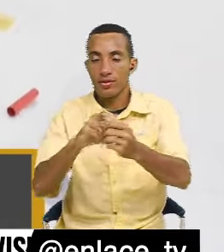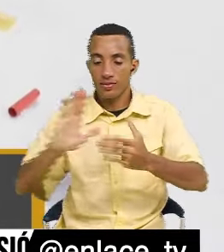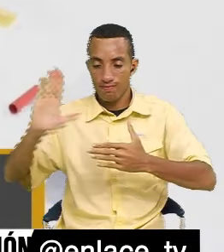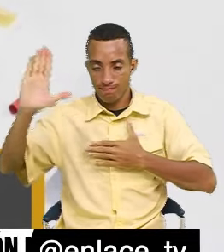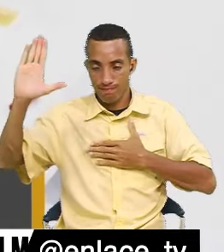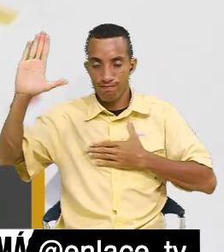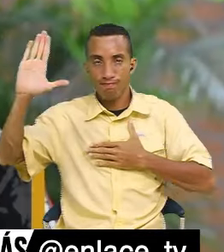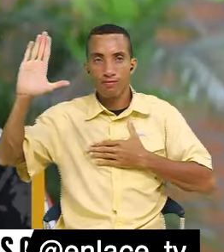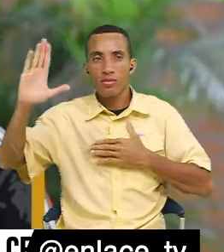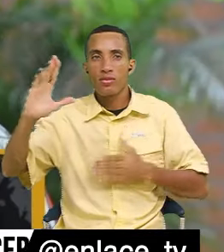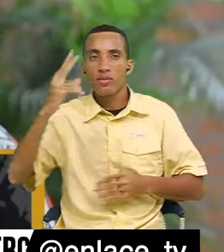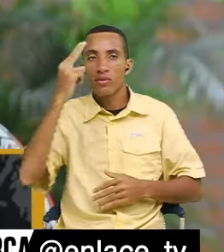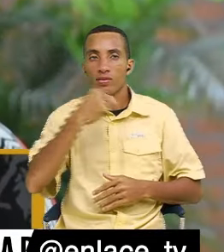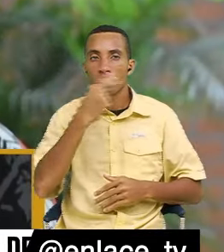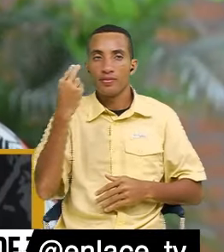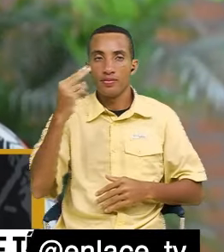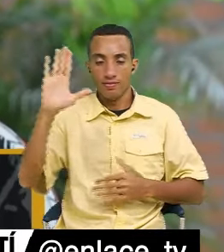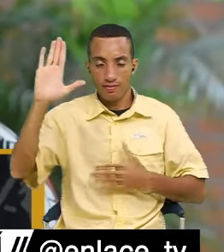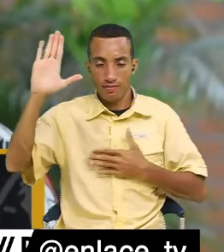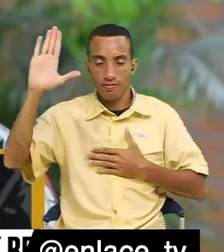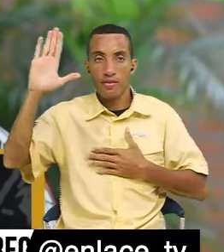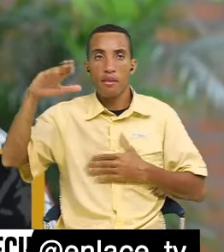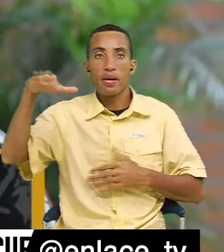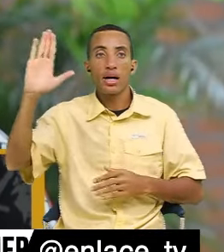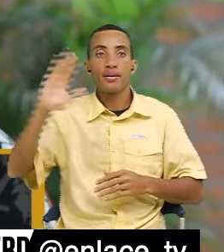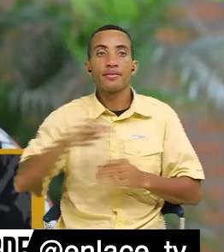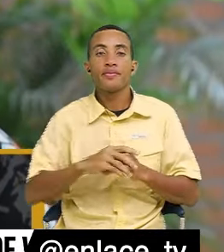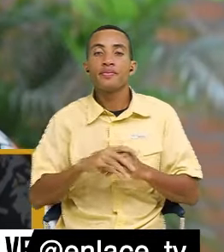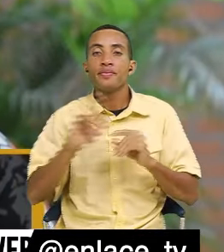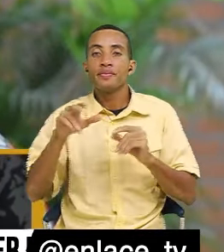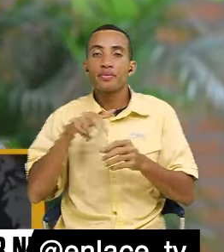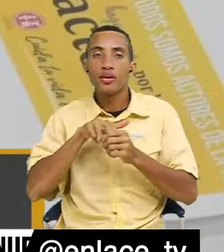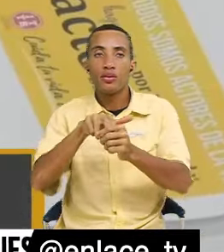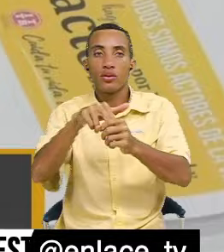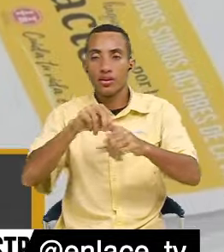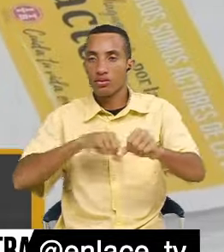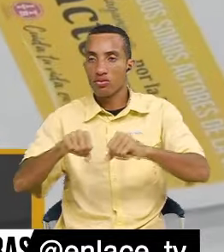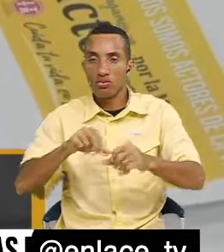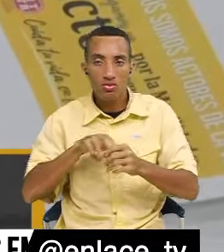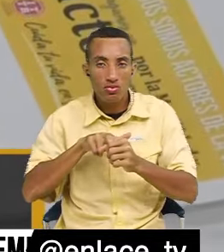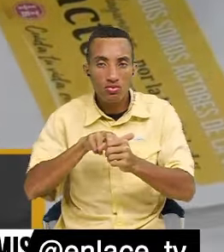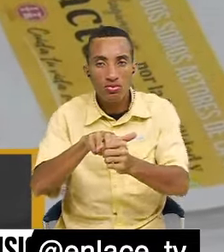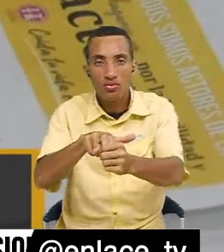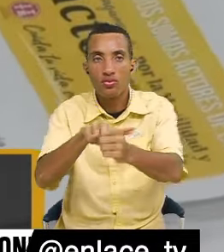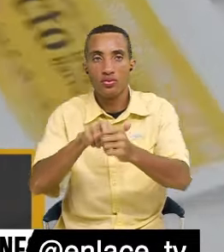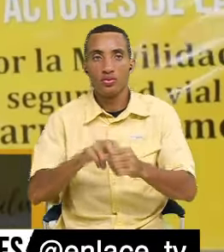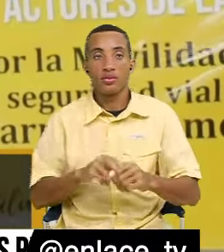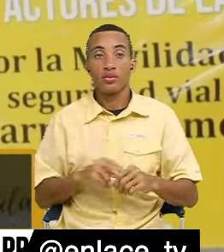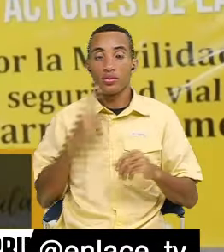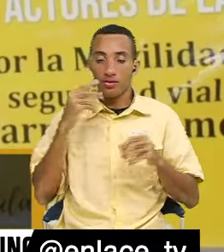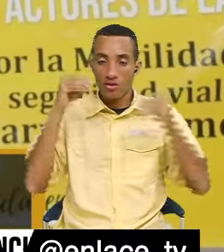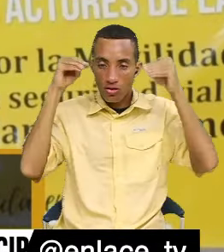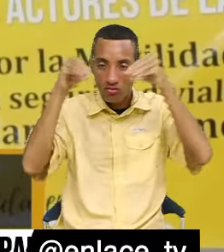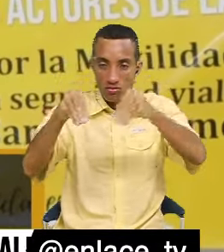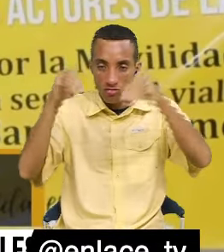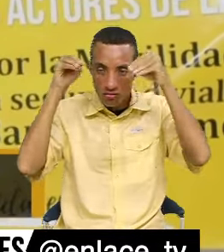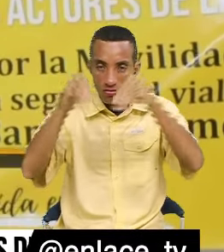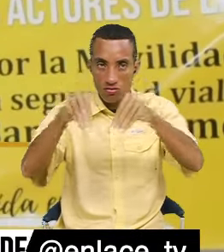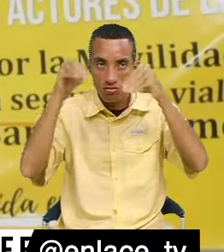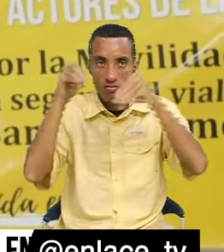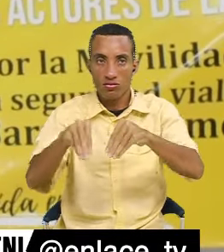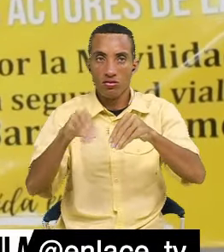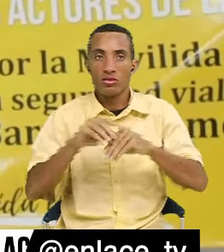a hacer más por la comunidad, por la movilidad en toda la ciudad. La capacitación en estos diálogos de movilidad lo